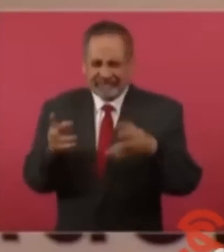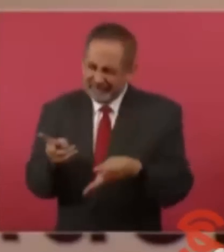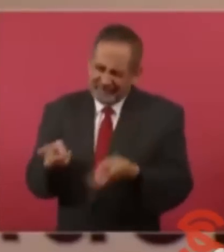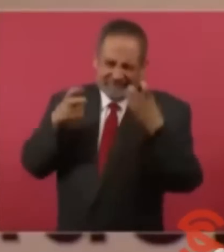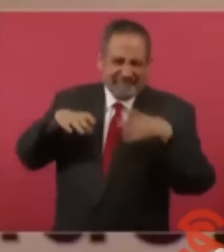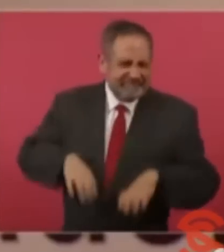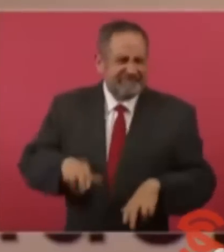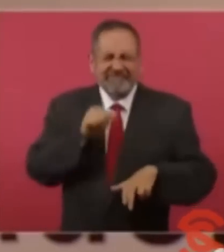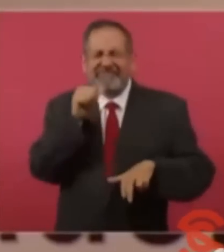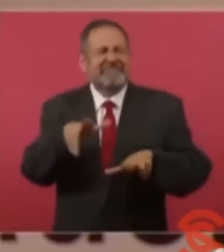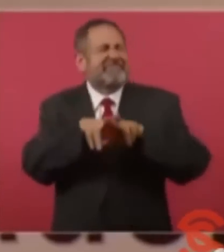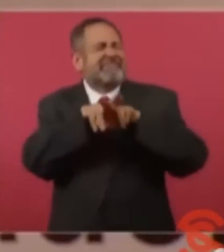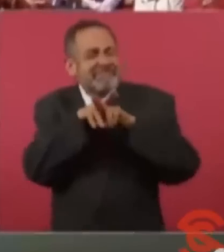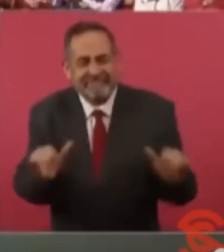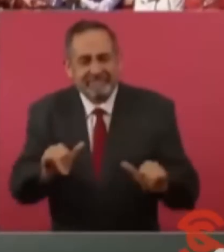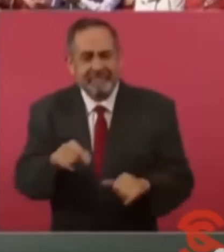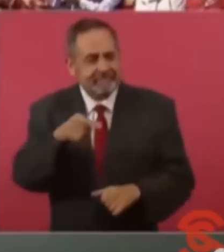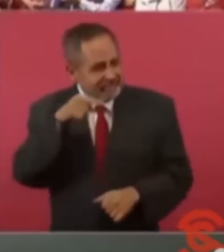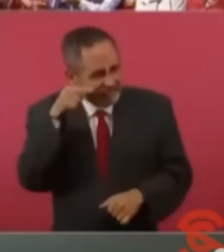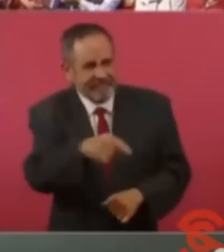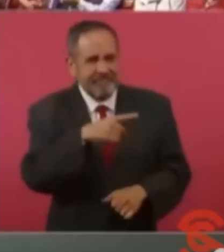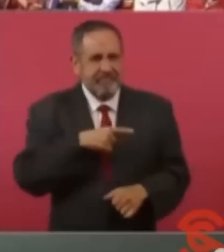los demás.